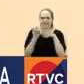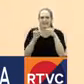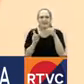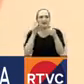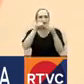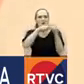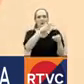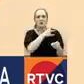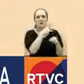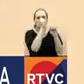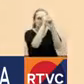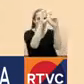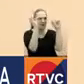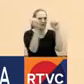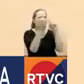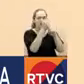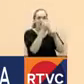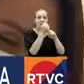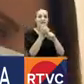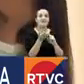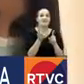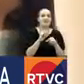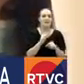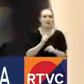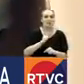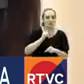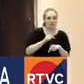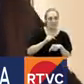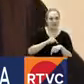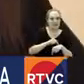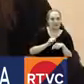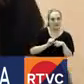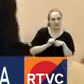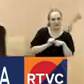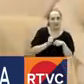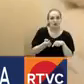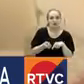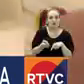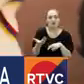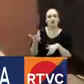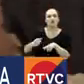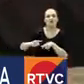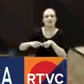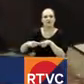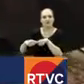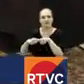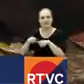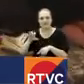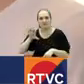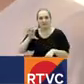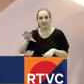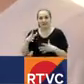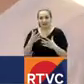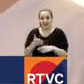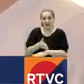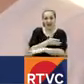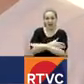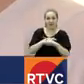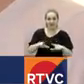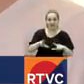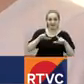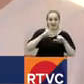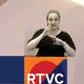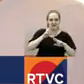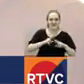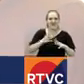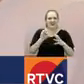sueños y aprovecha el tiempo para la próxima Olimpiada Internacional de Física en Bielorrusia, donde aspira a superar el diploma olímpico y colocarse dentro